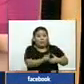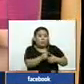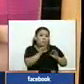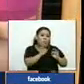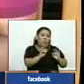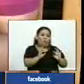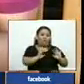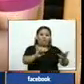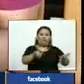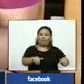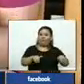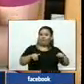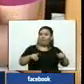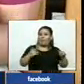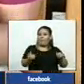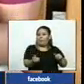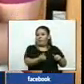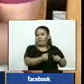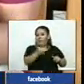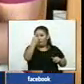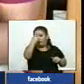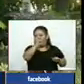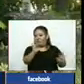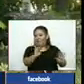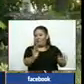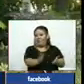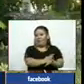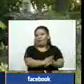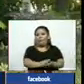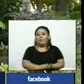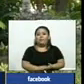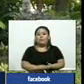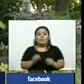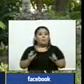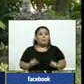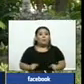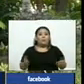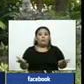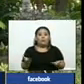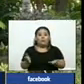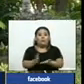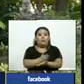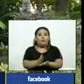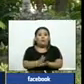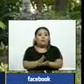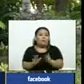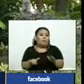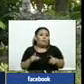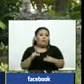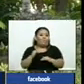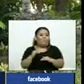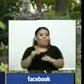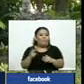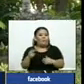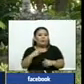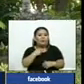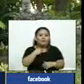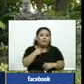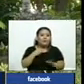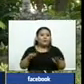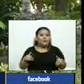prefieren no involucrarse con activistas excarcelados. No puedes hacer nada porque tenés limitantes por tu